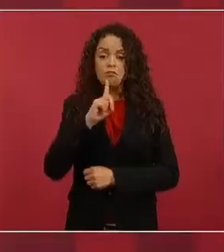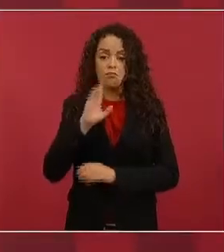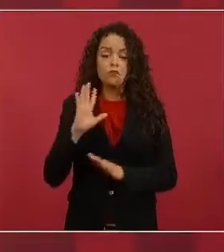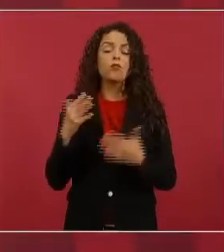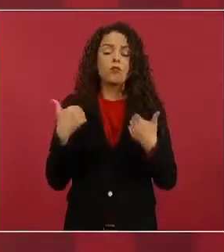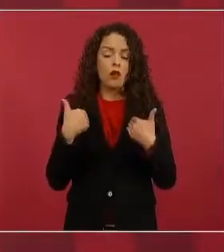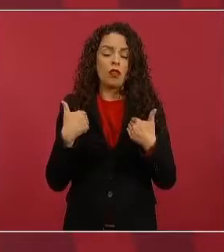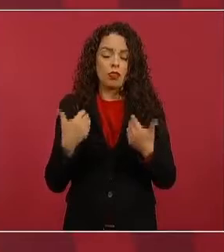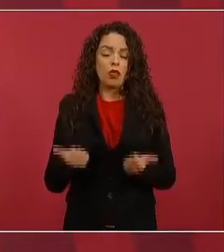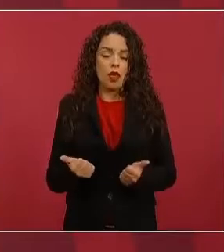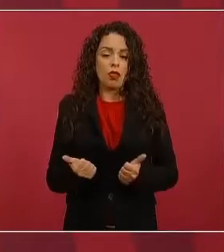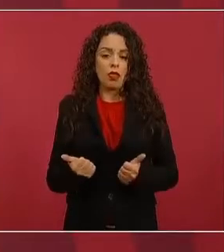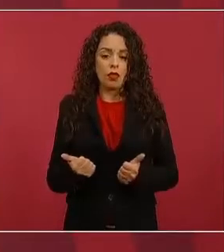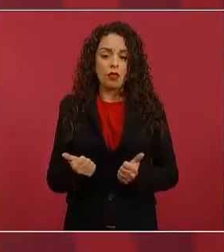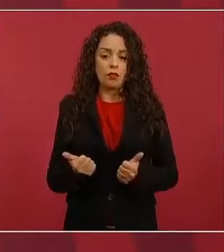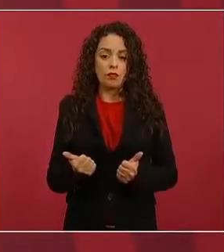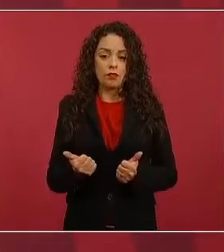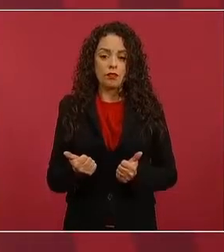entendiendo pues